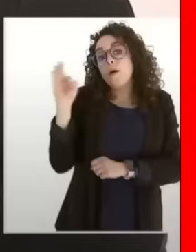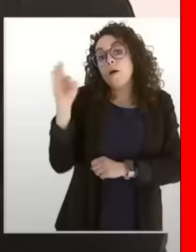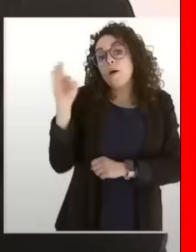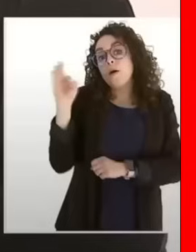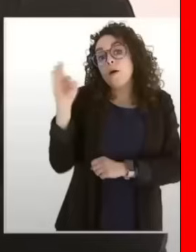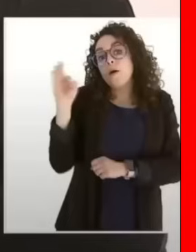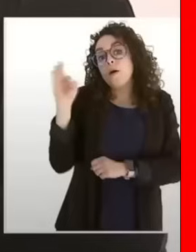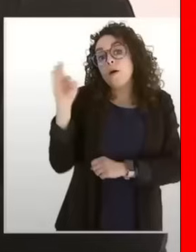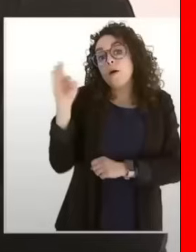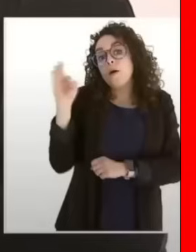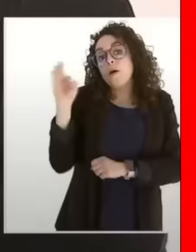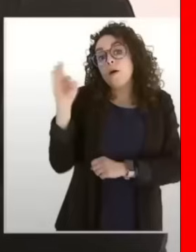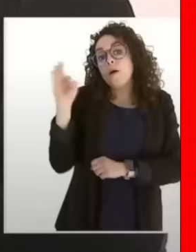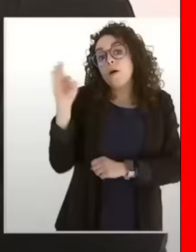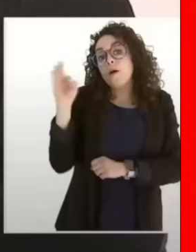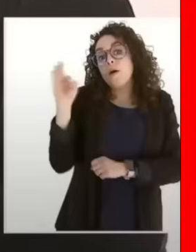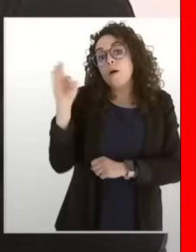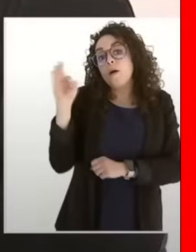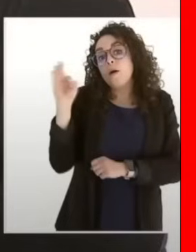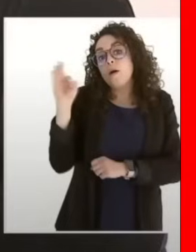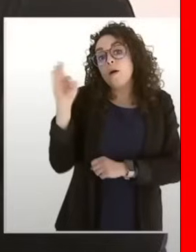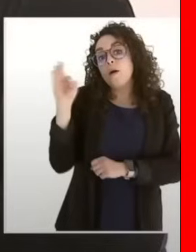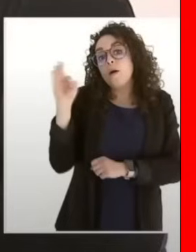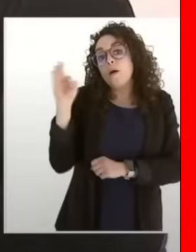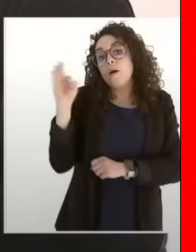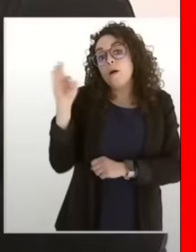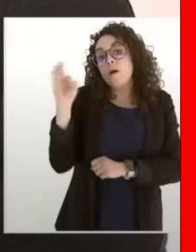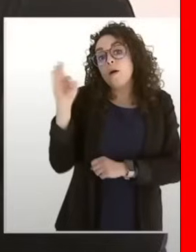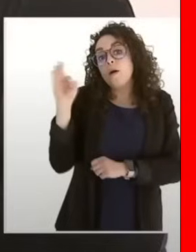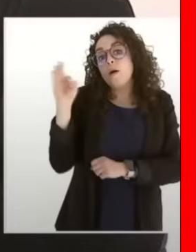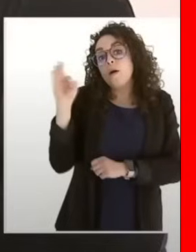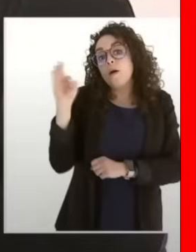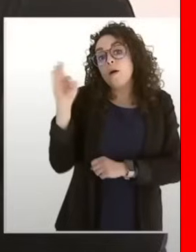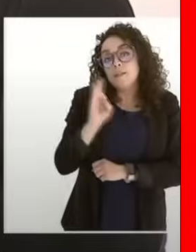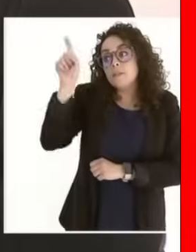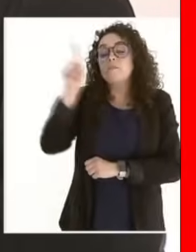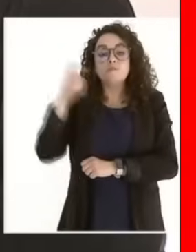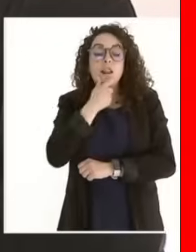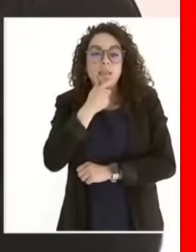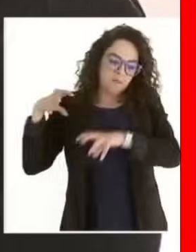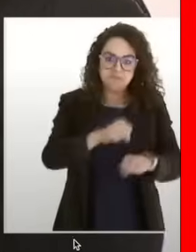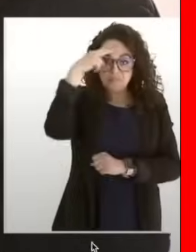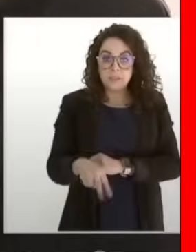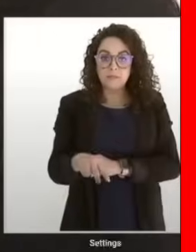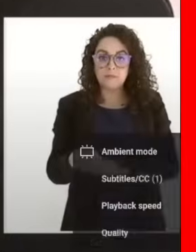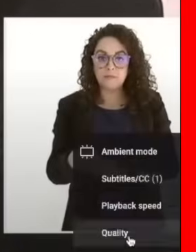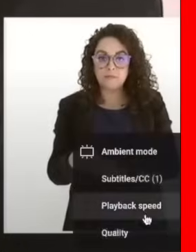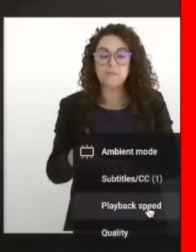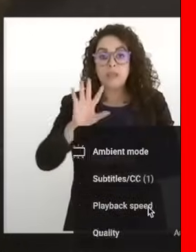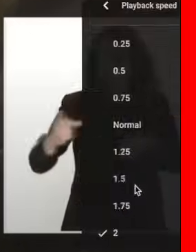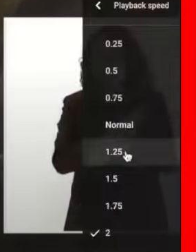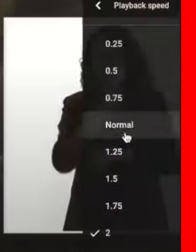escuchen nada más al presidente Andrés Manuel López Obrador por esta cuestión donano caranza después de la